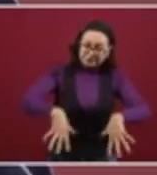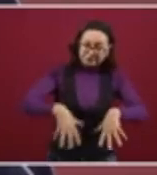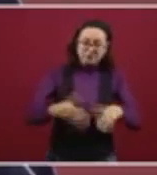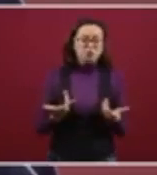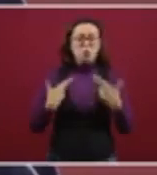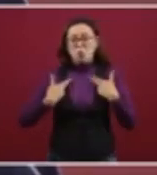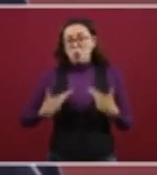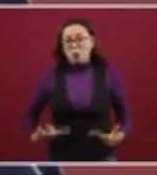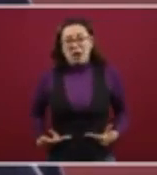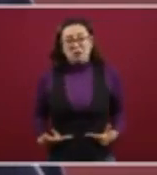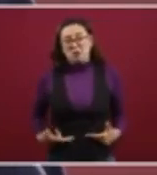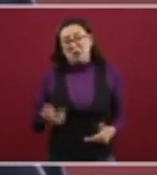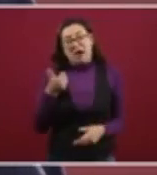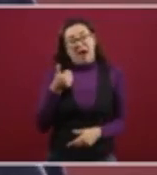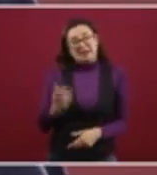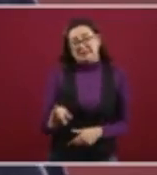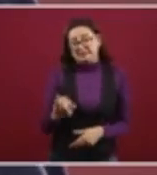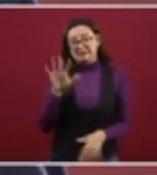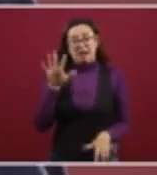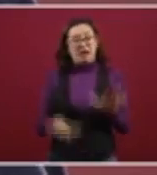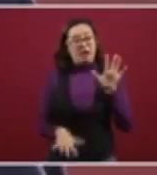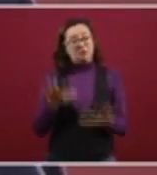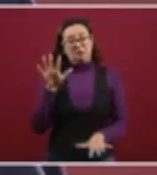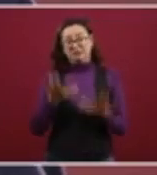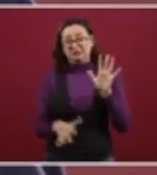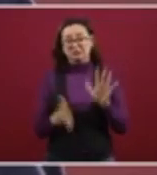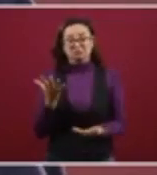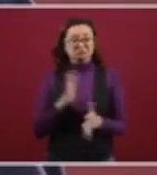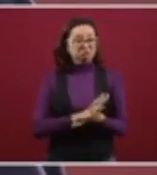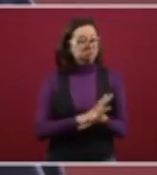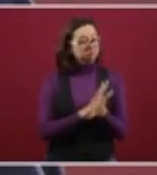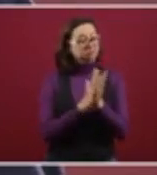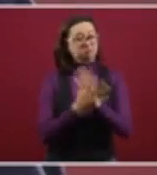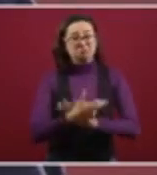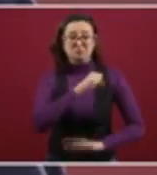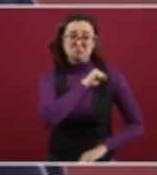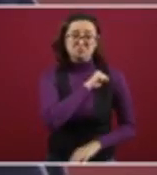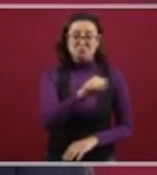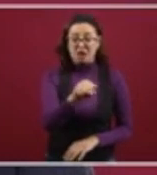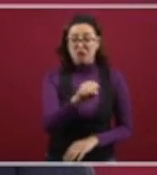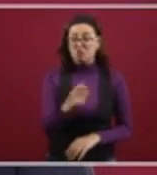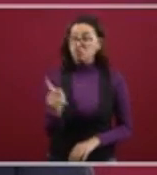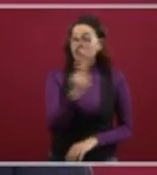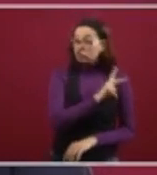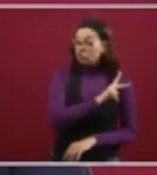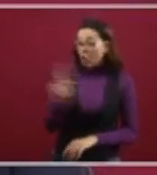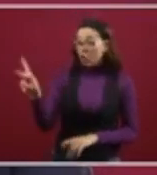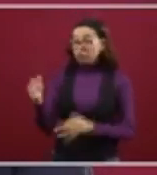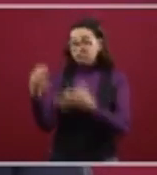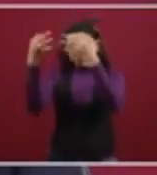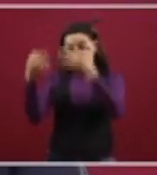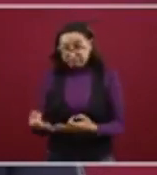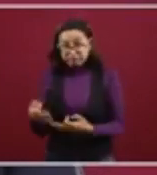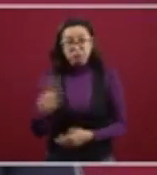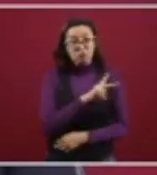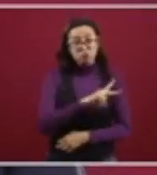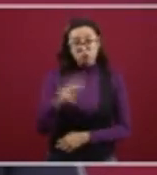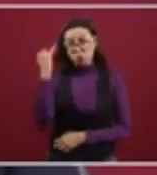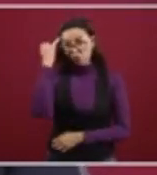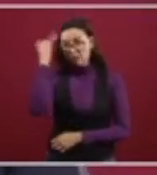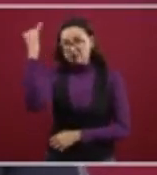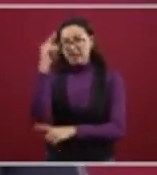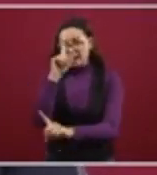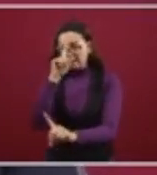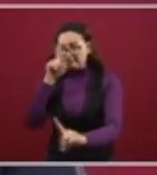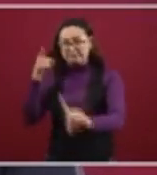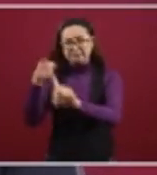humana. No todos tienen principios, ideales, no todos actúan